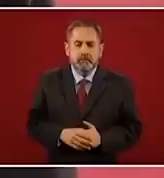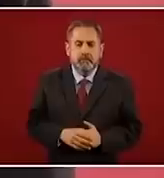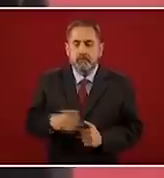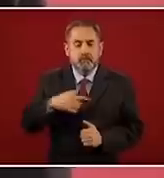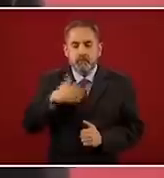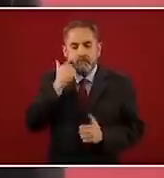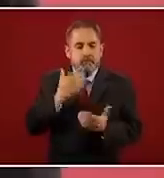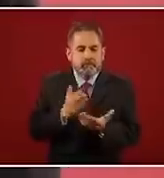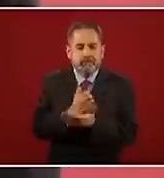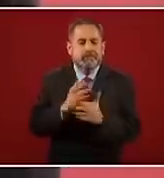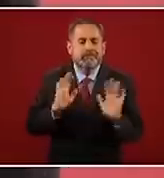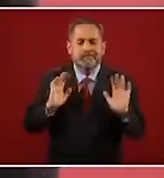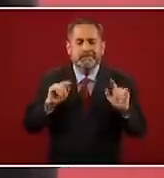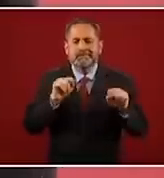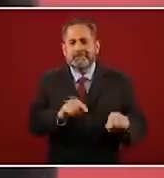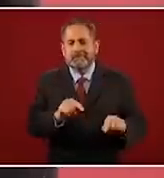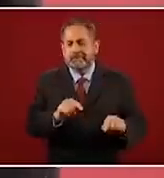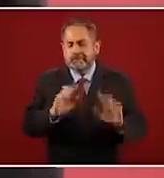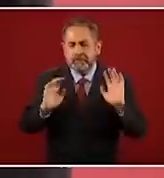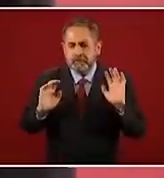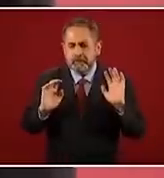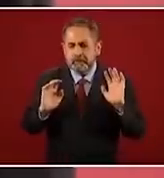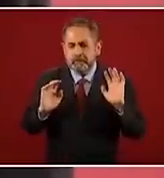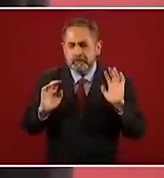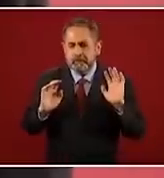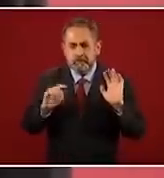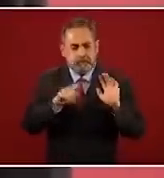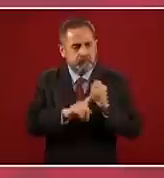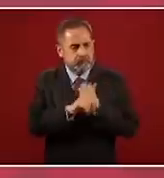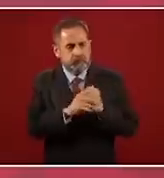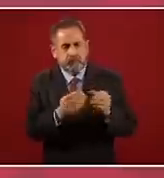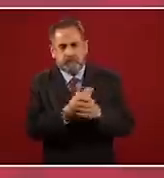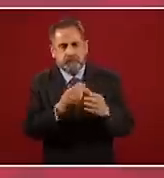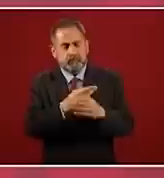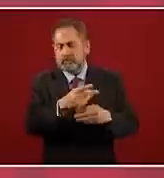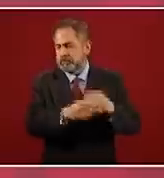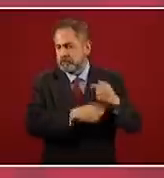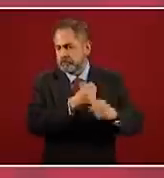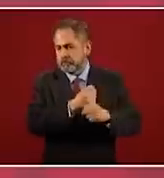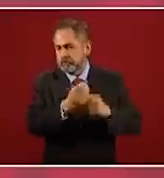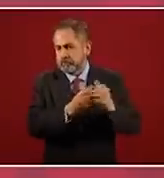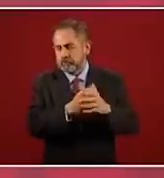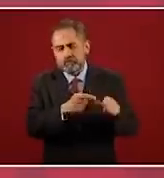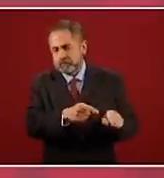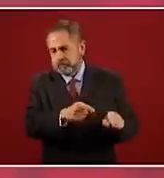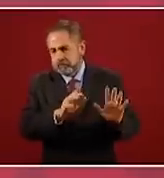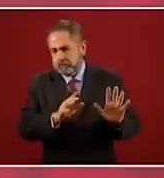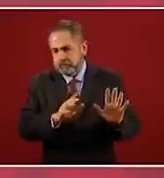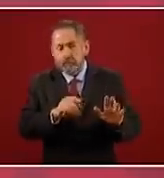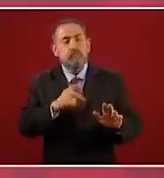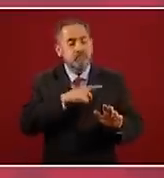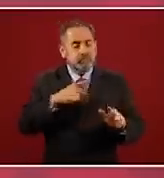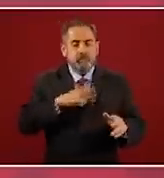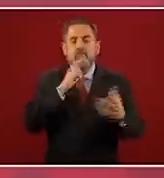no me quiero meter en este asunto. O sea, es un pleito que traen ahí y lo tienen